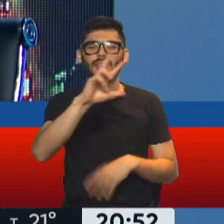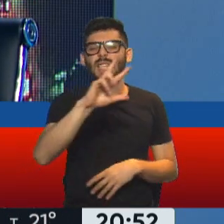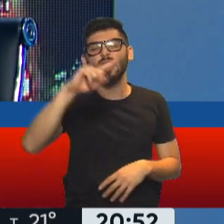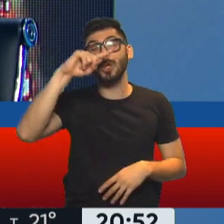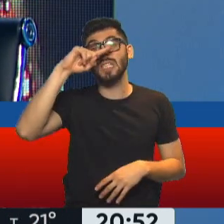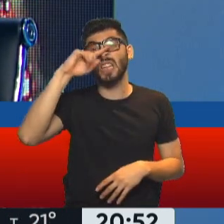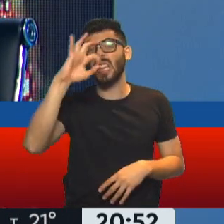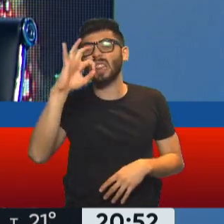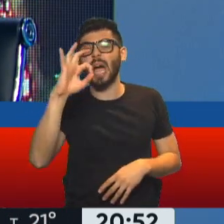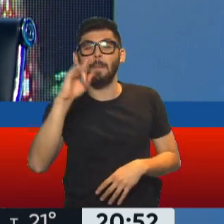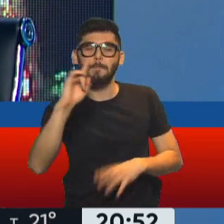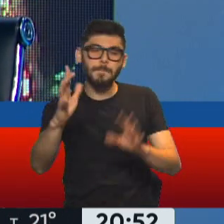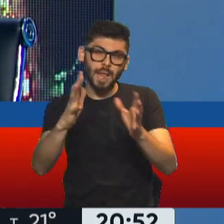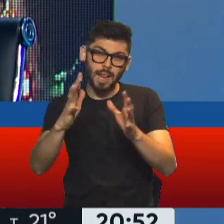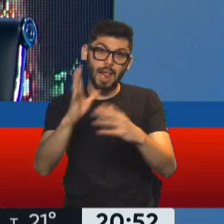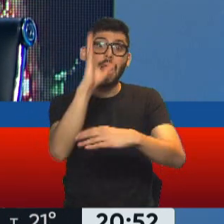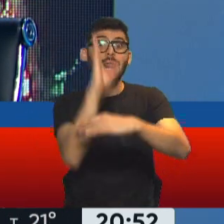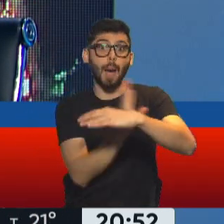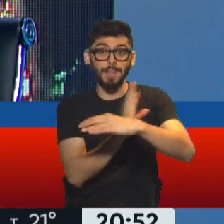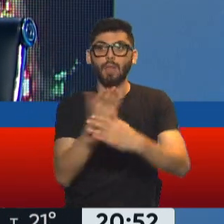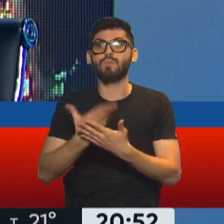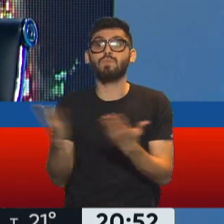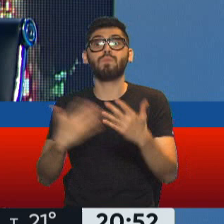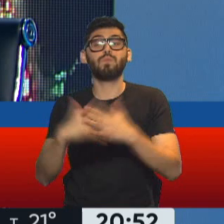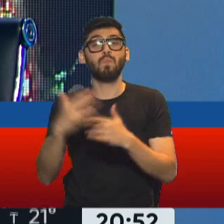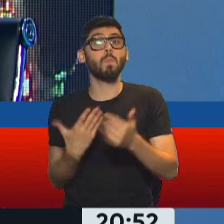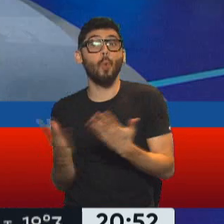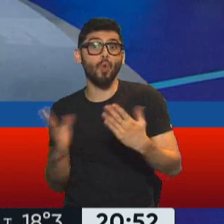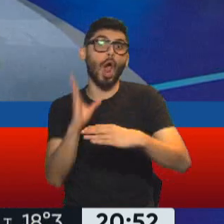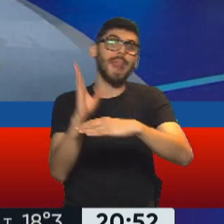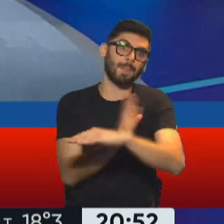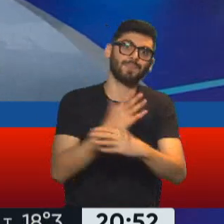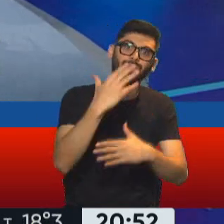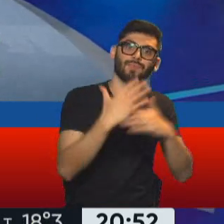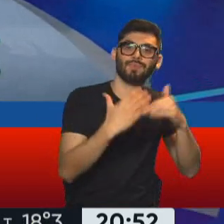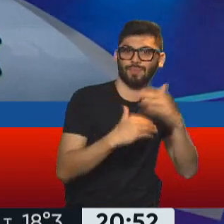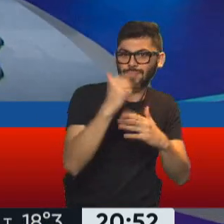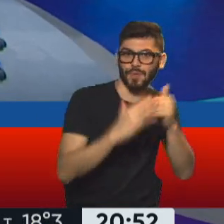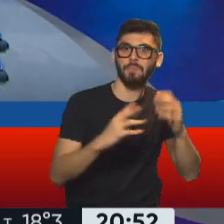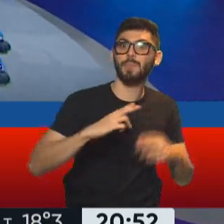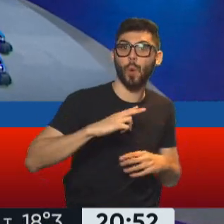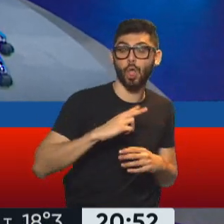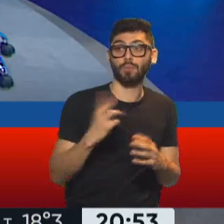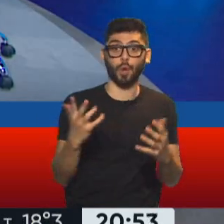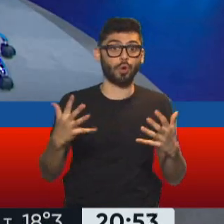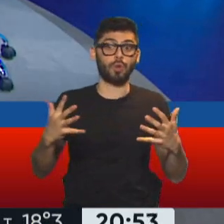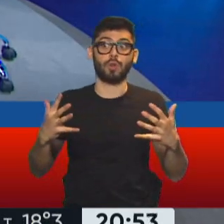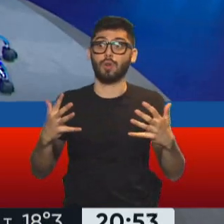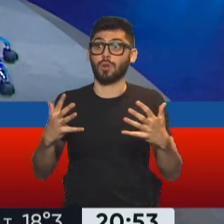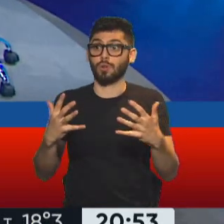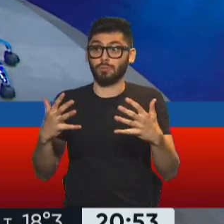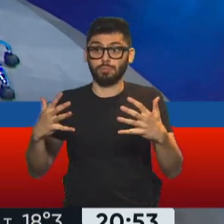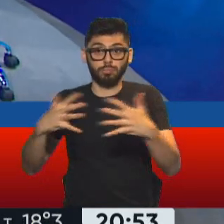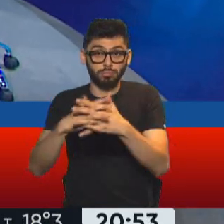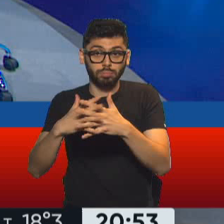370.000, la mitad es obra privada y la mitad es obra pública. No hay dudas de que el aporte de la obra pública y de la construcción en este momento